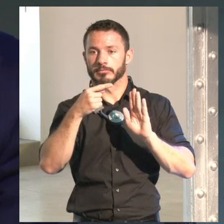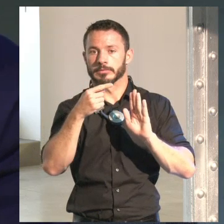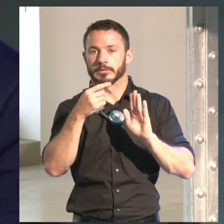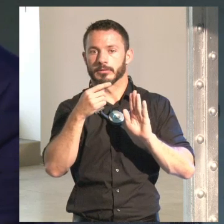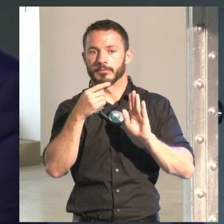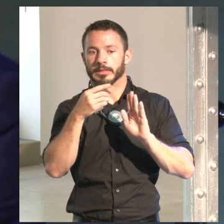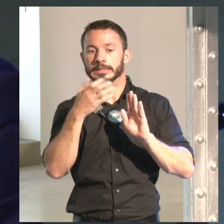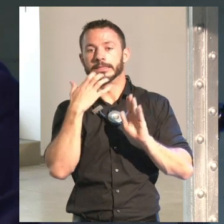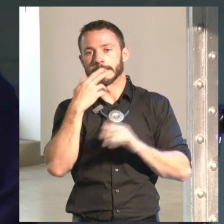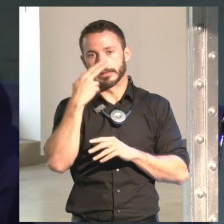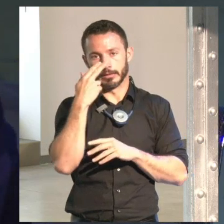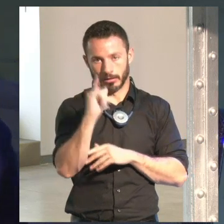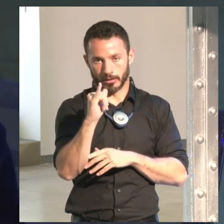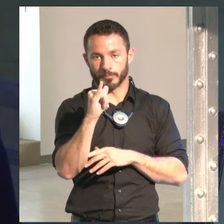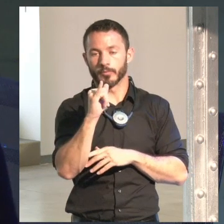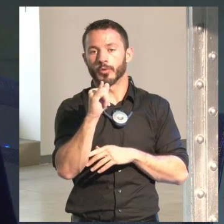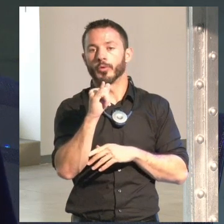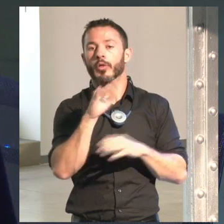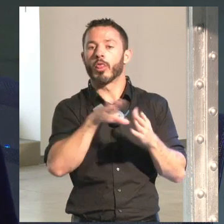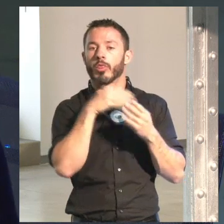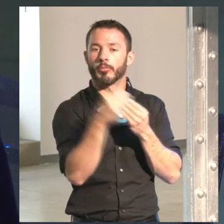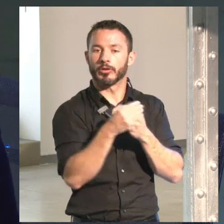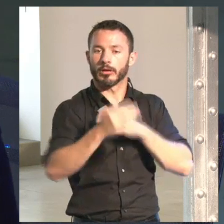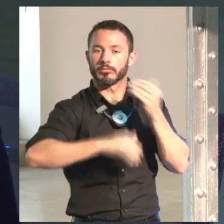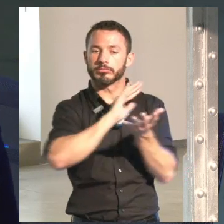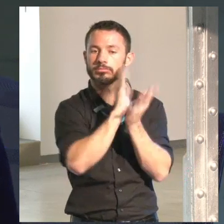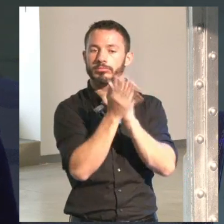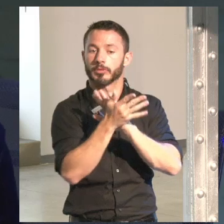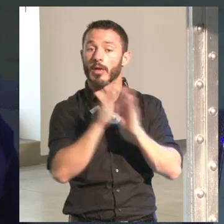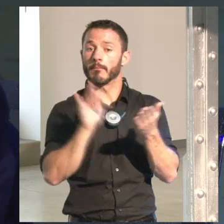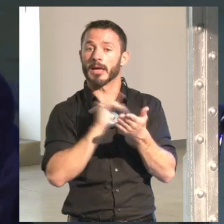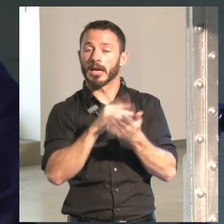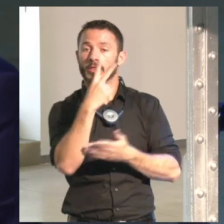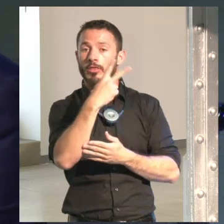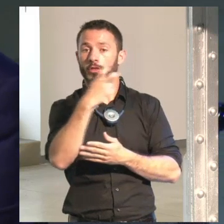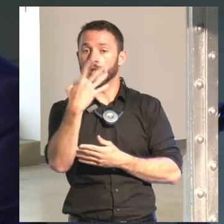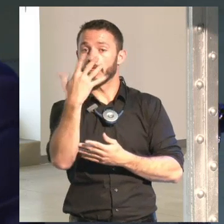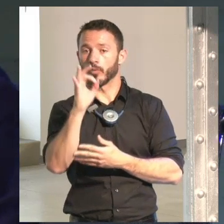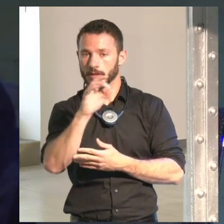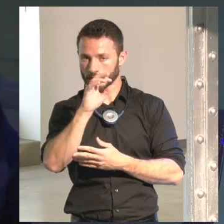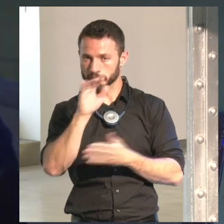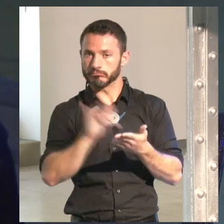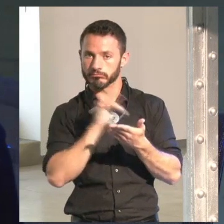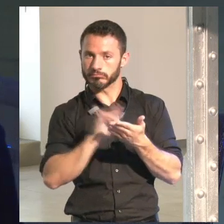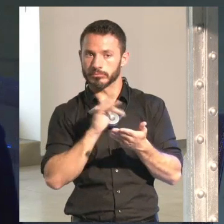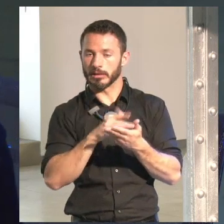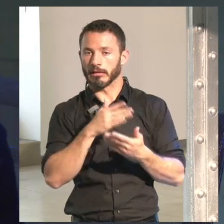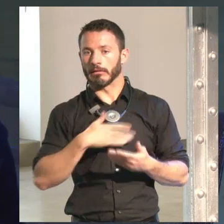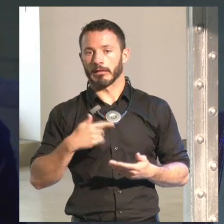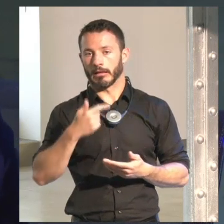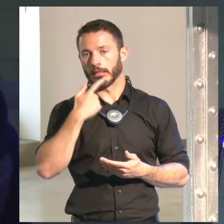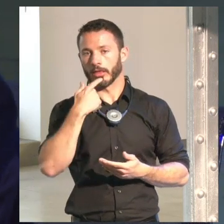interés, es un documento que está en evolución, pero que tiene 250 páginas, es decir, ya empieza a tener